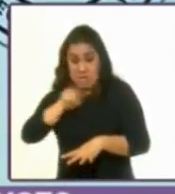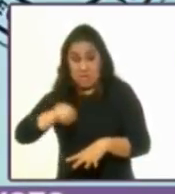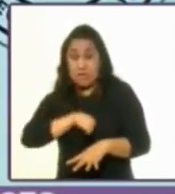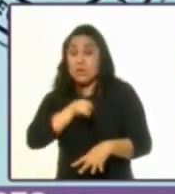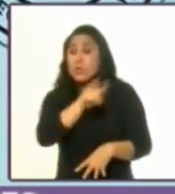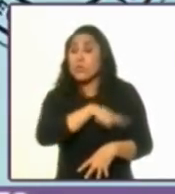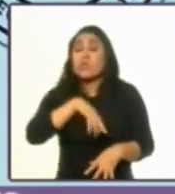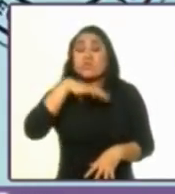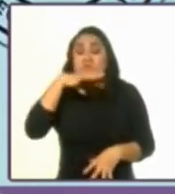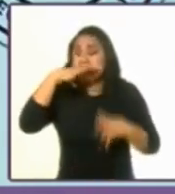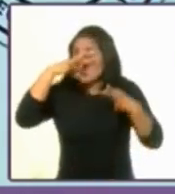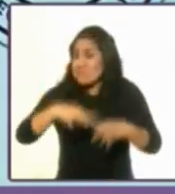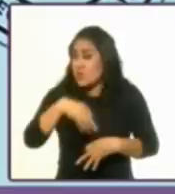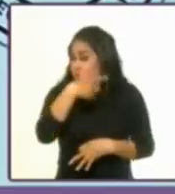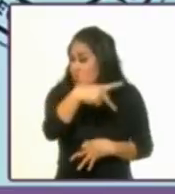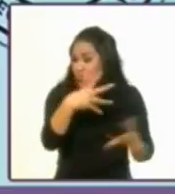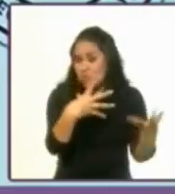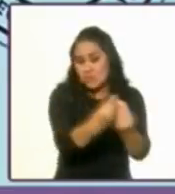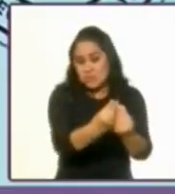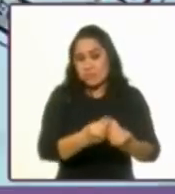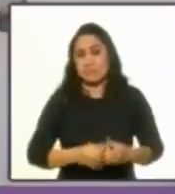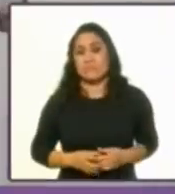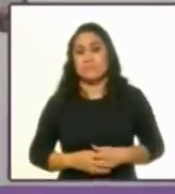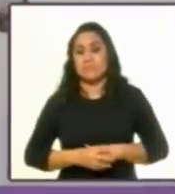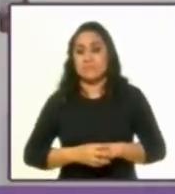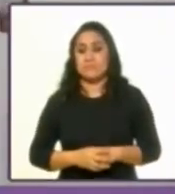la verdadera corrupción que tú te llevaste